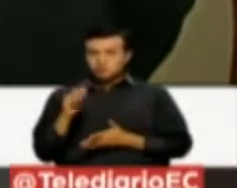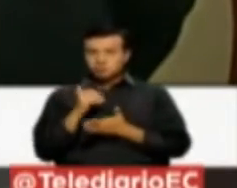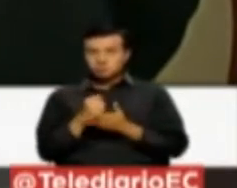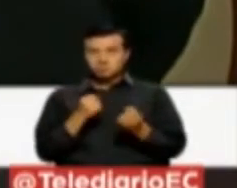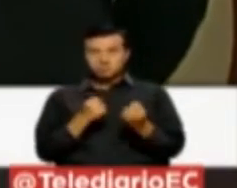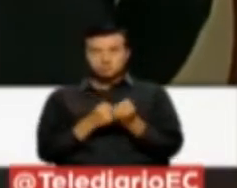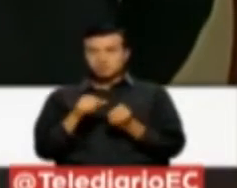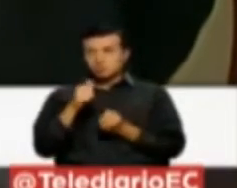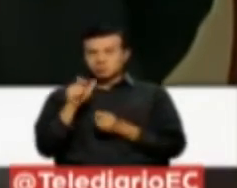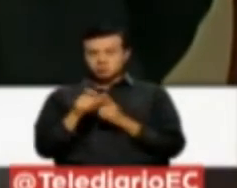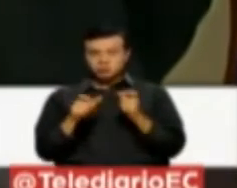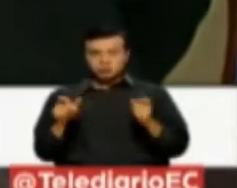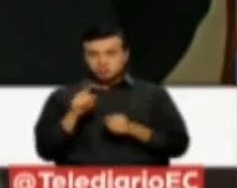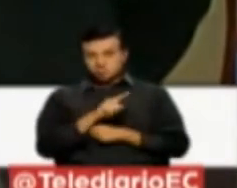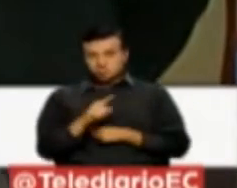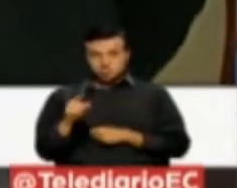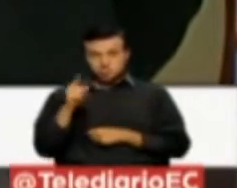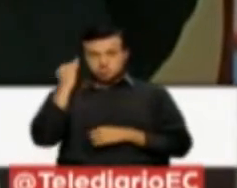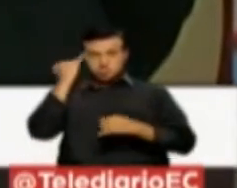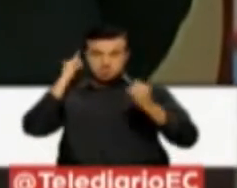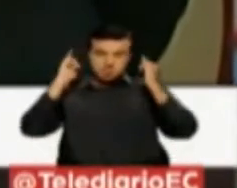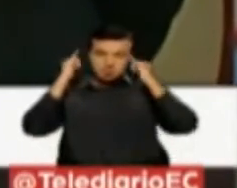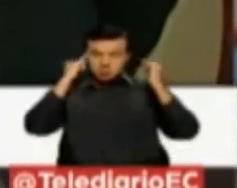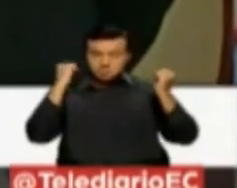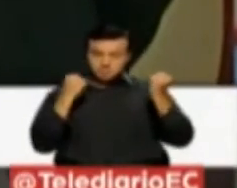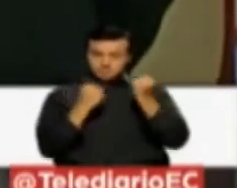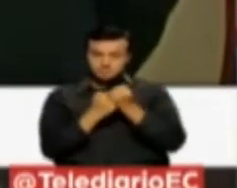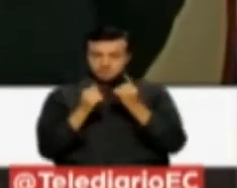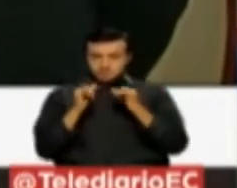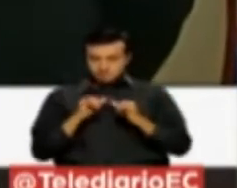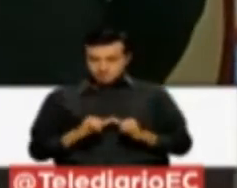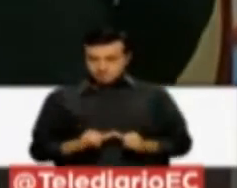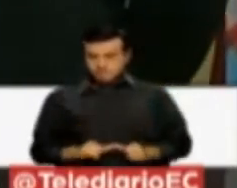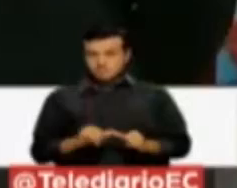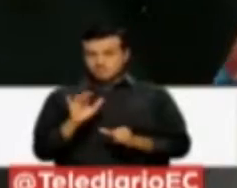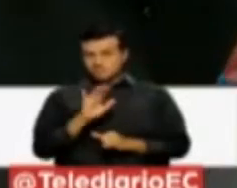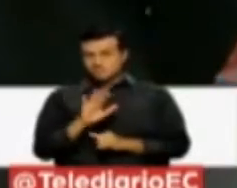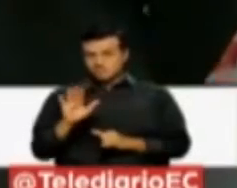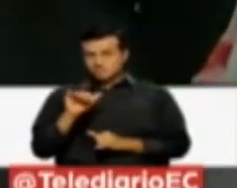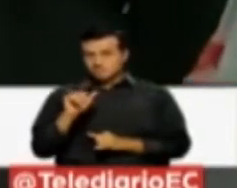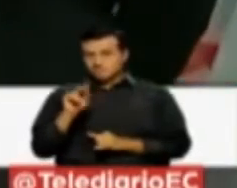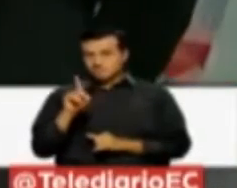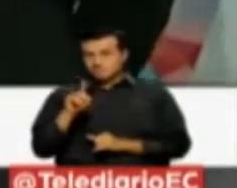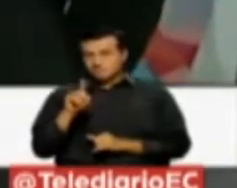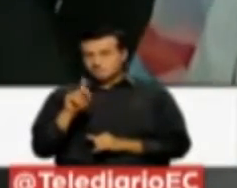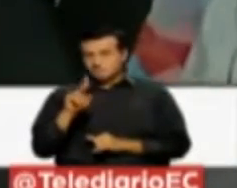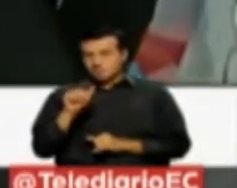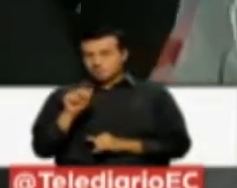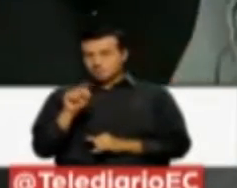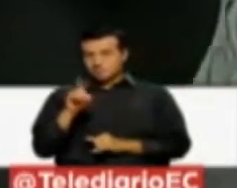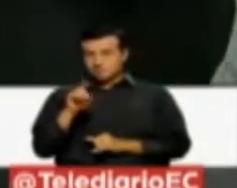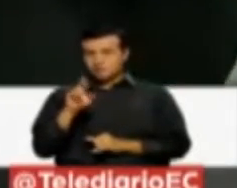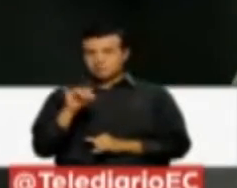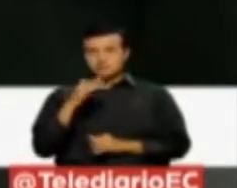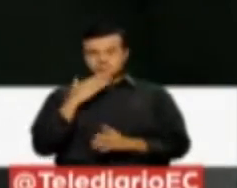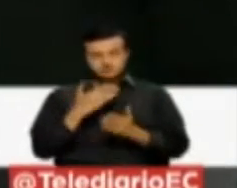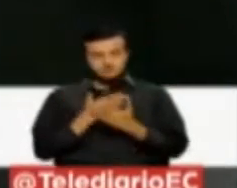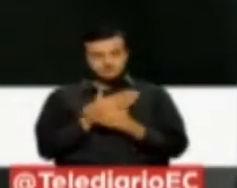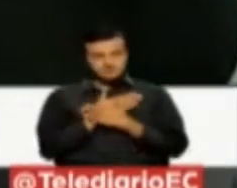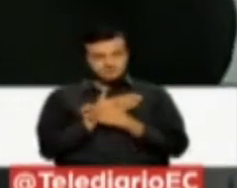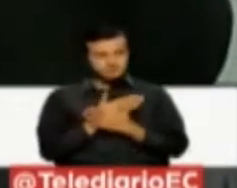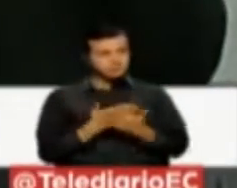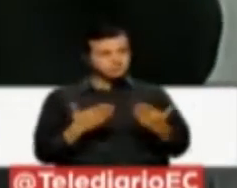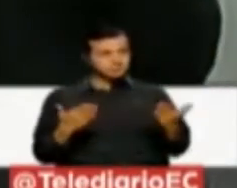ayudando a muchas otras personas que tienen estas ideas a desarrollarlas. Bien, Andrés, gracias por estar en Telediario.